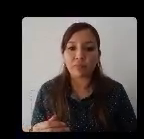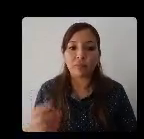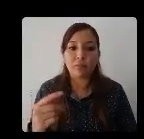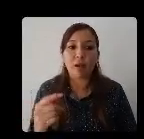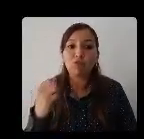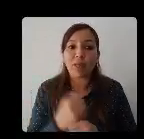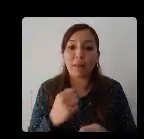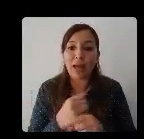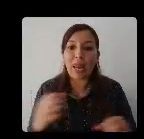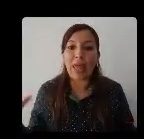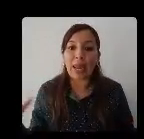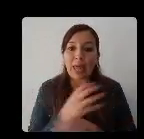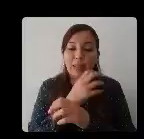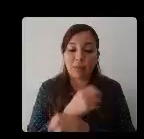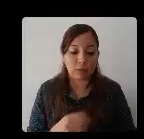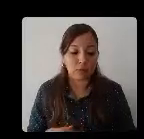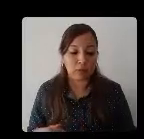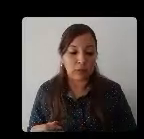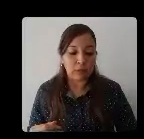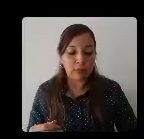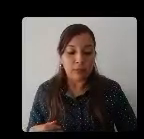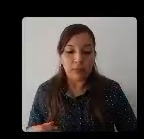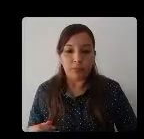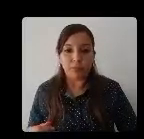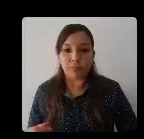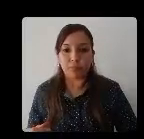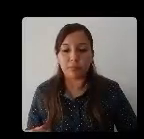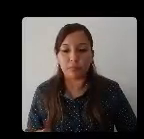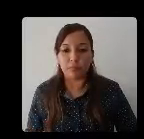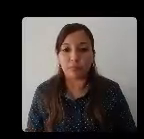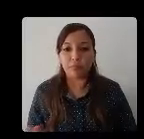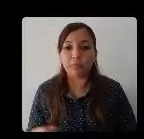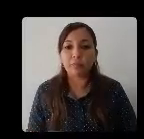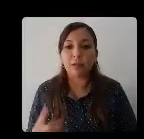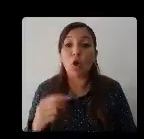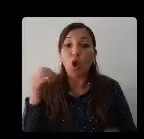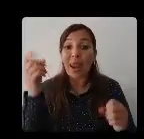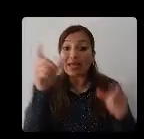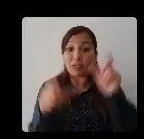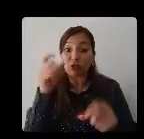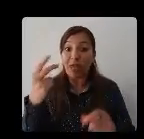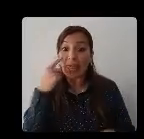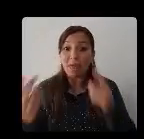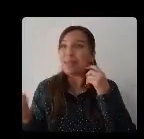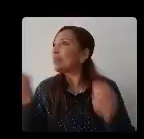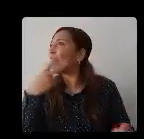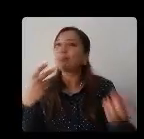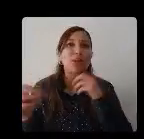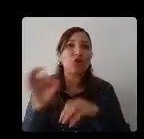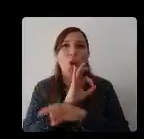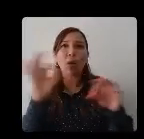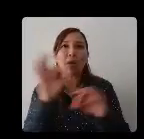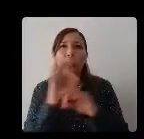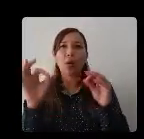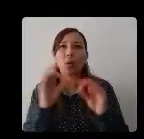también ver, hacer participar a mucha gente, ¿no? Hacer, porque hay gente antigua, la gente vivimos allá, que sabían hacer los